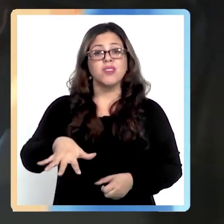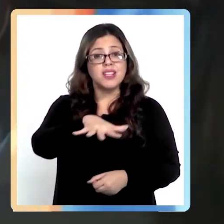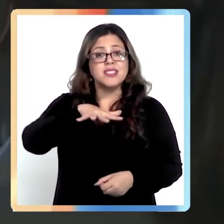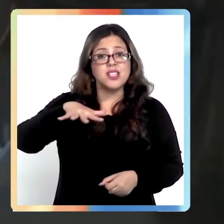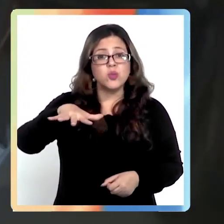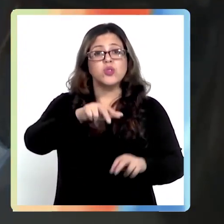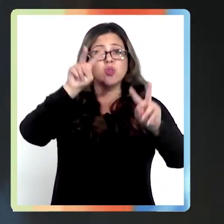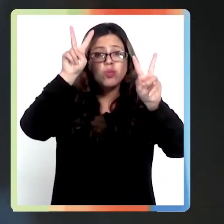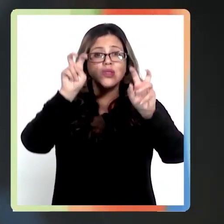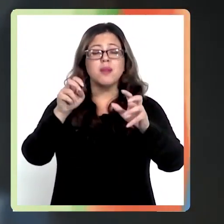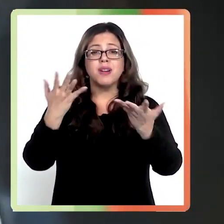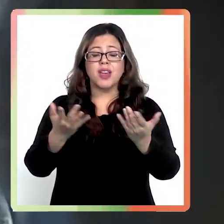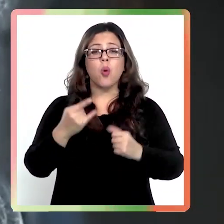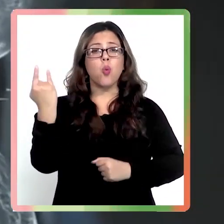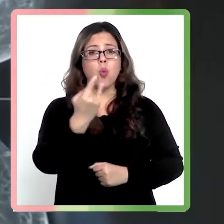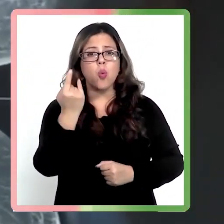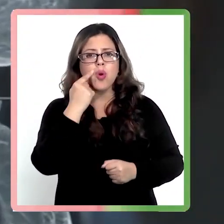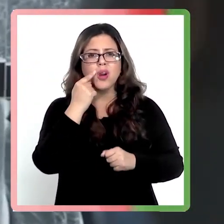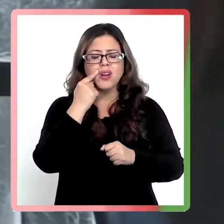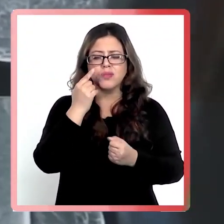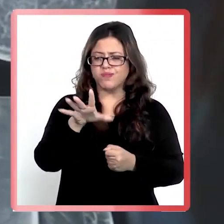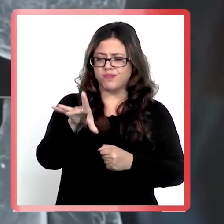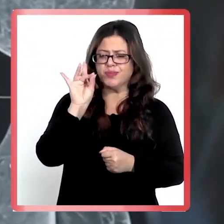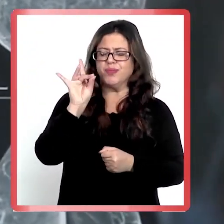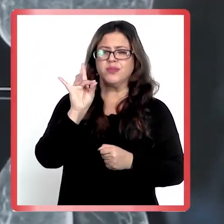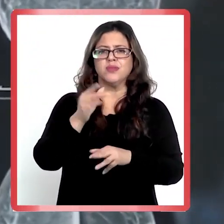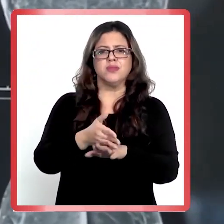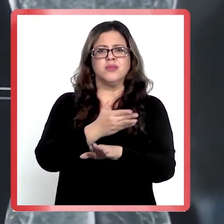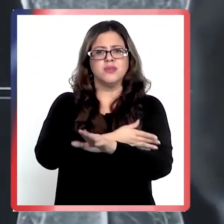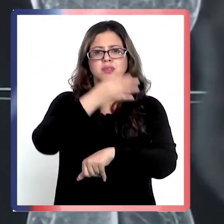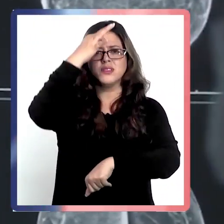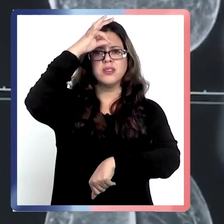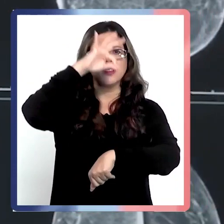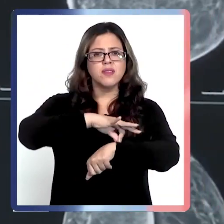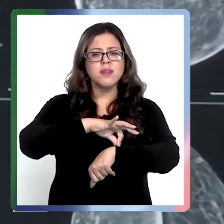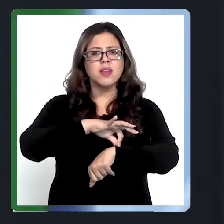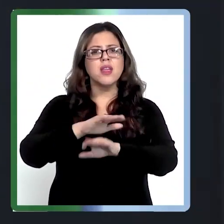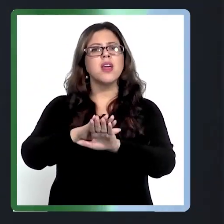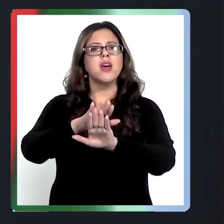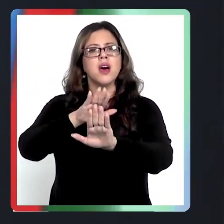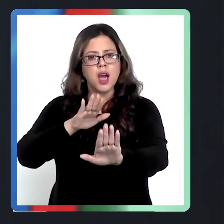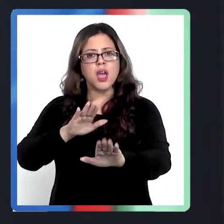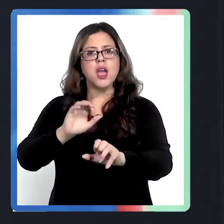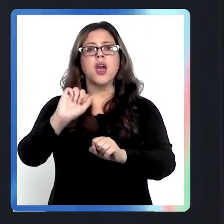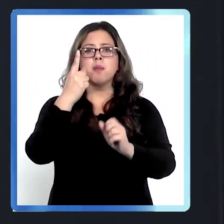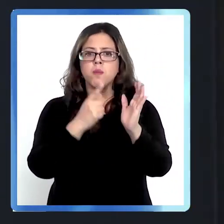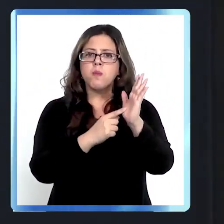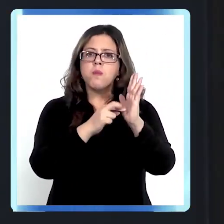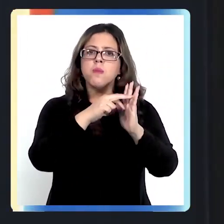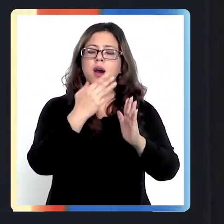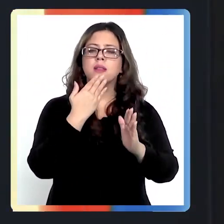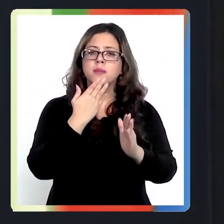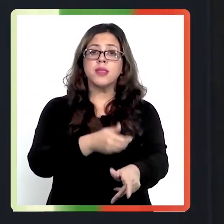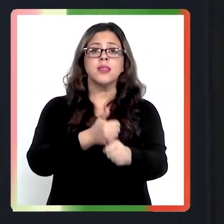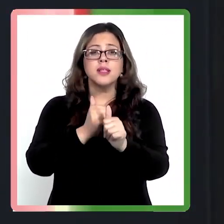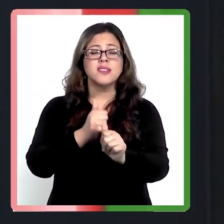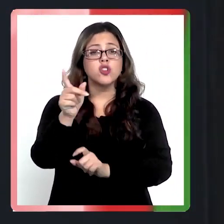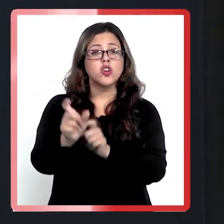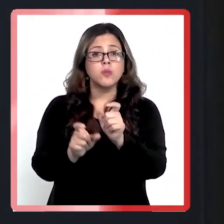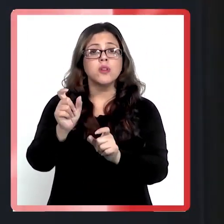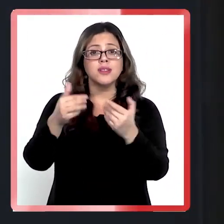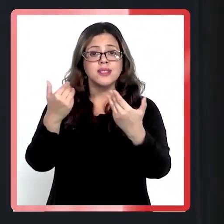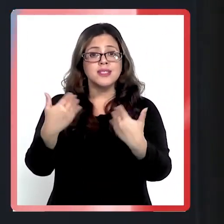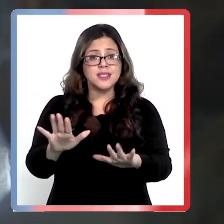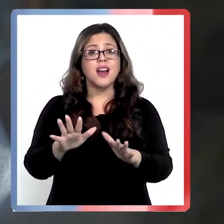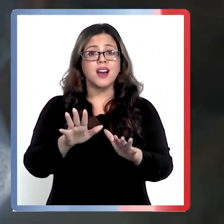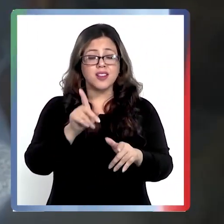escenario que se convierte en un indicador de la urgencia de detectar a tiempo esta patología. Prevenir es el primer paso, pero el desafío para quienes